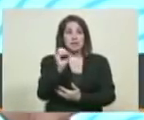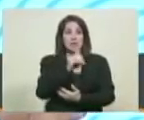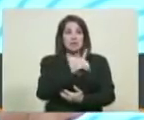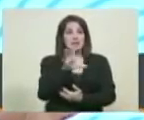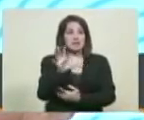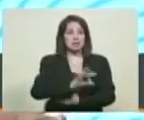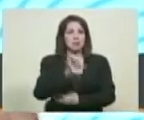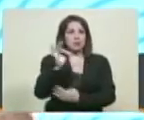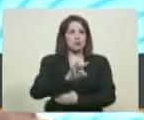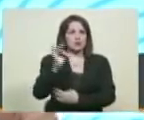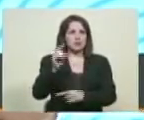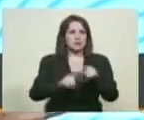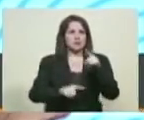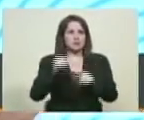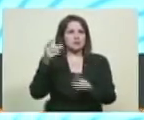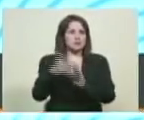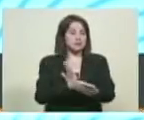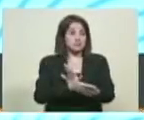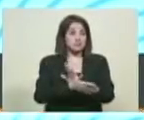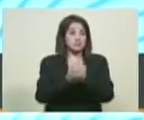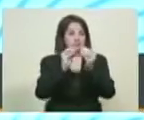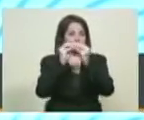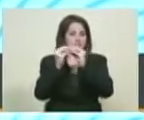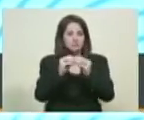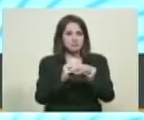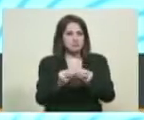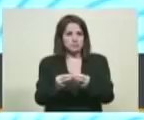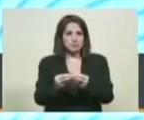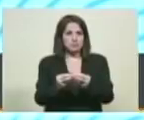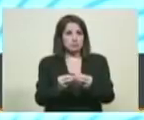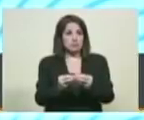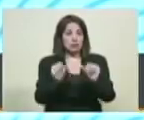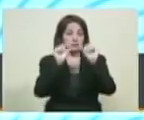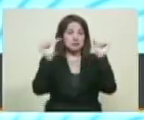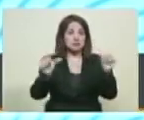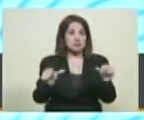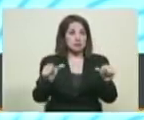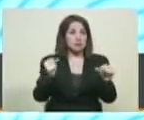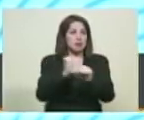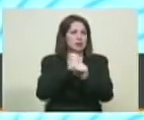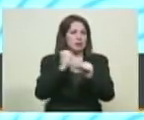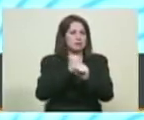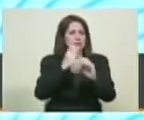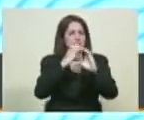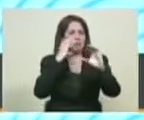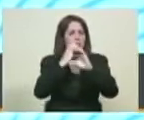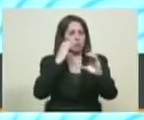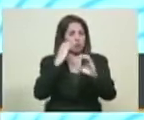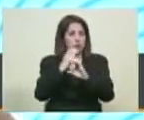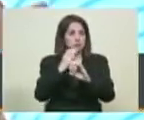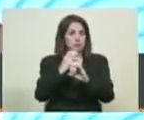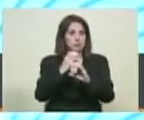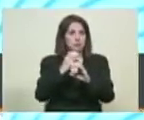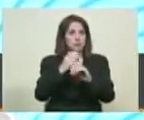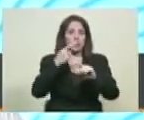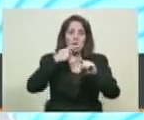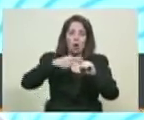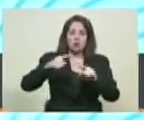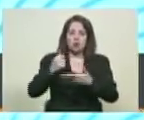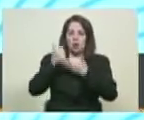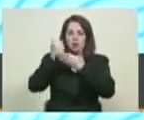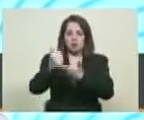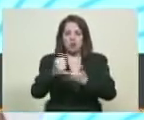10-15% del andamiaje del sistema de transporte. Pero también con otra mano trabajar con